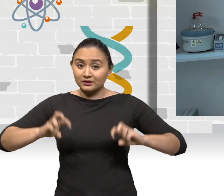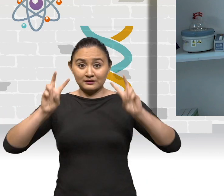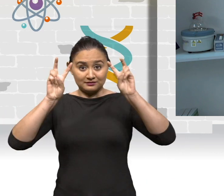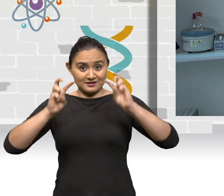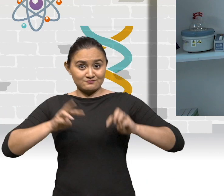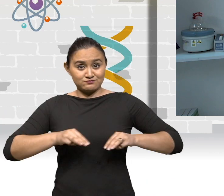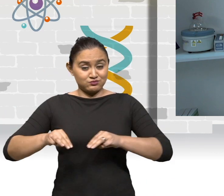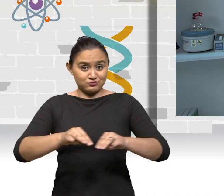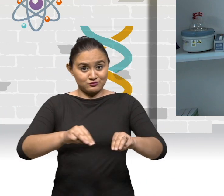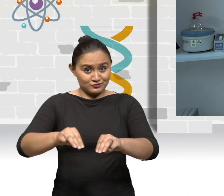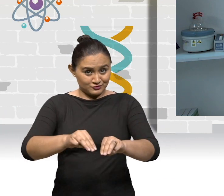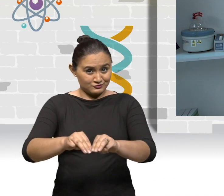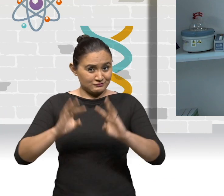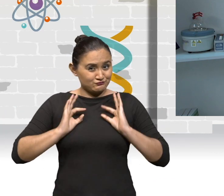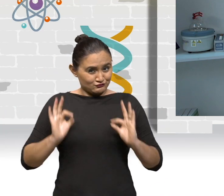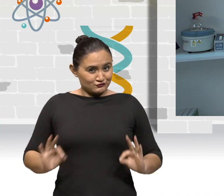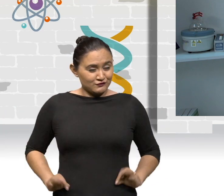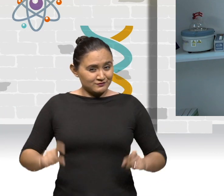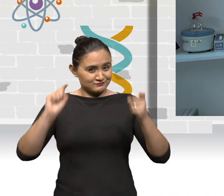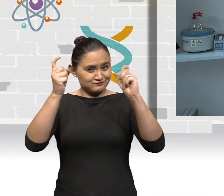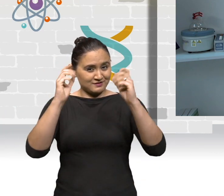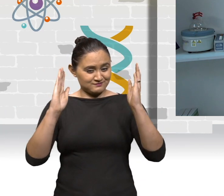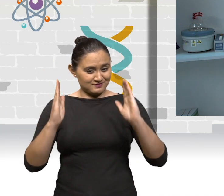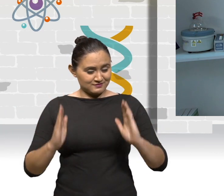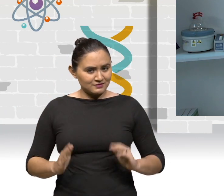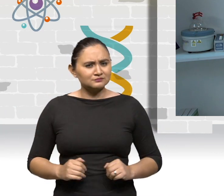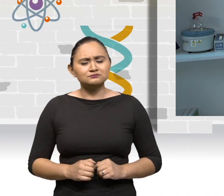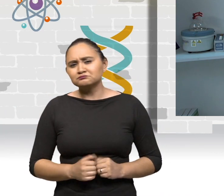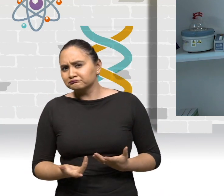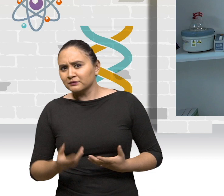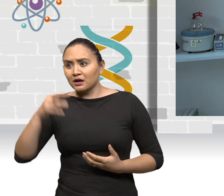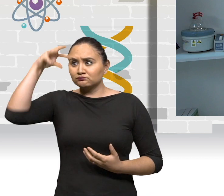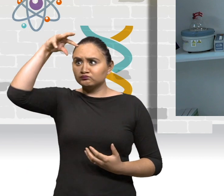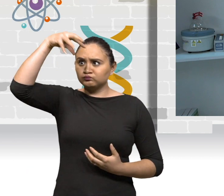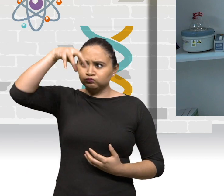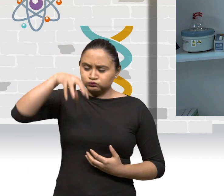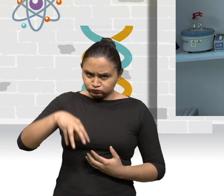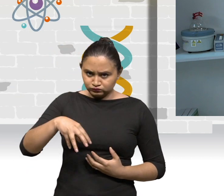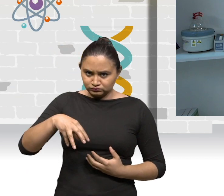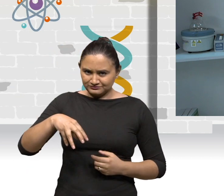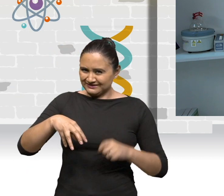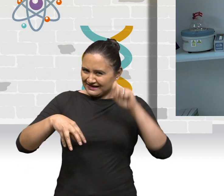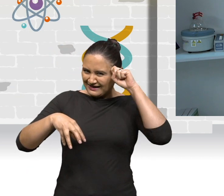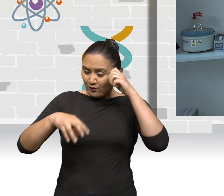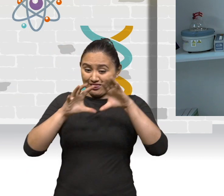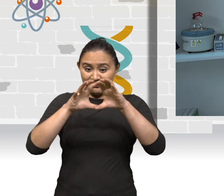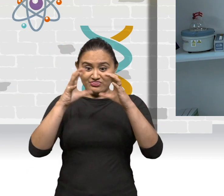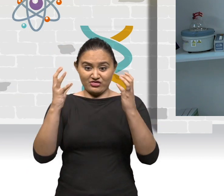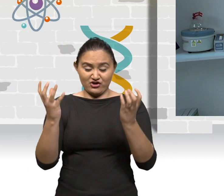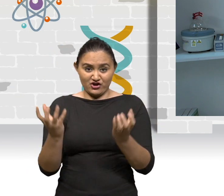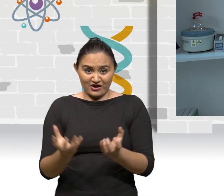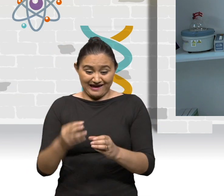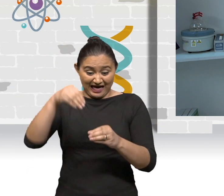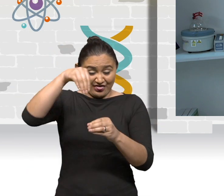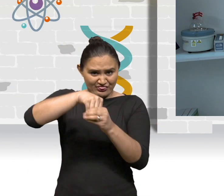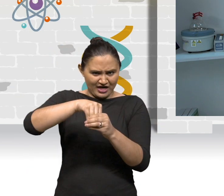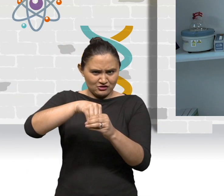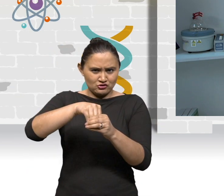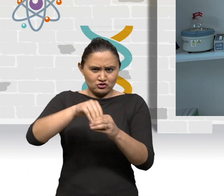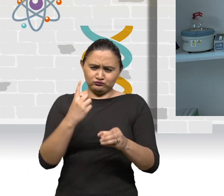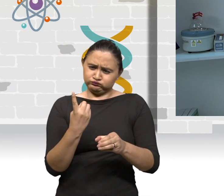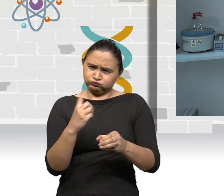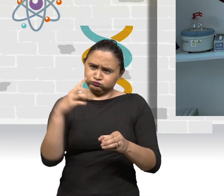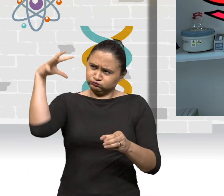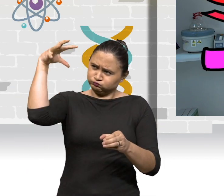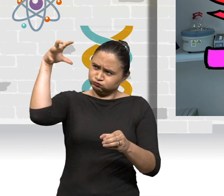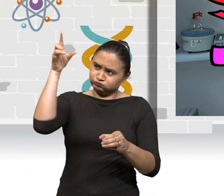movimiento variado es la caída libre de un objeto. Como sabemos, la aceleración de la gravedad apunta hacia el centro de la Tierra y por lo